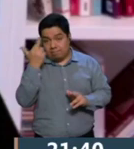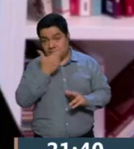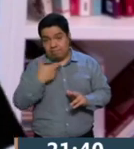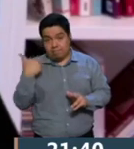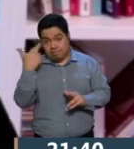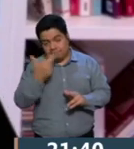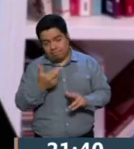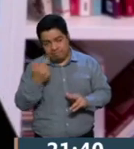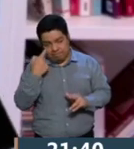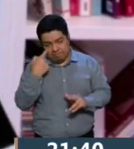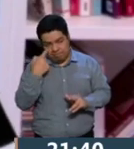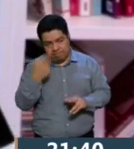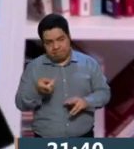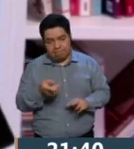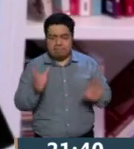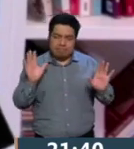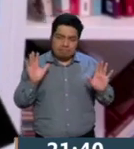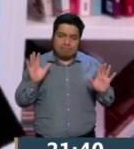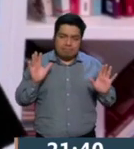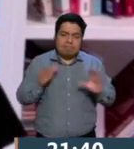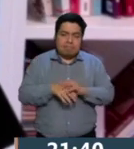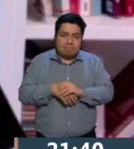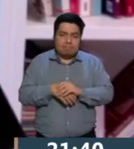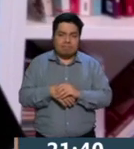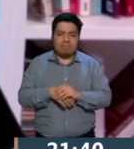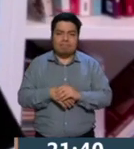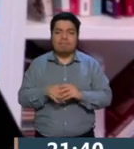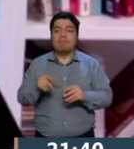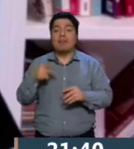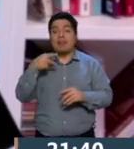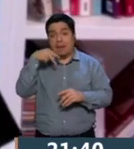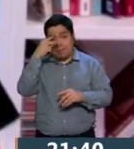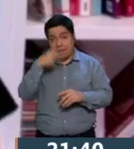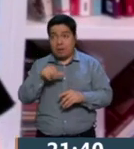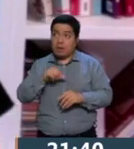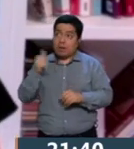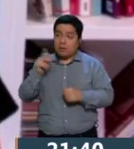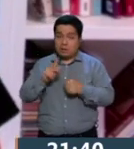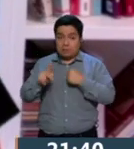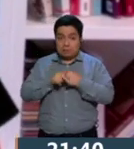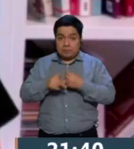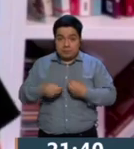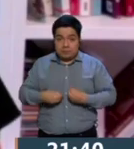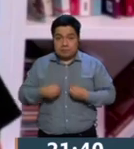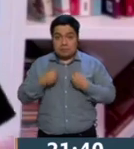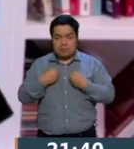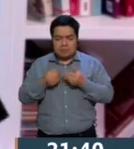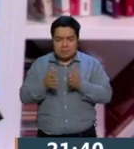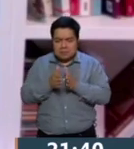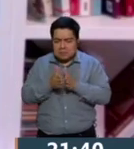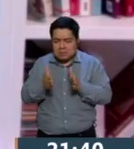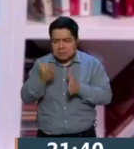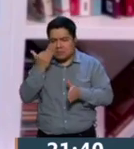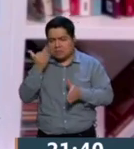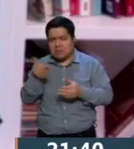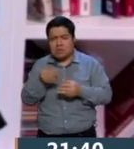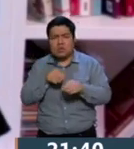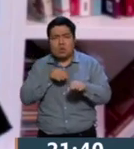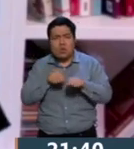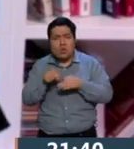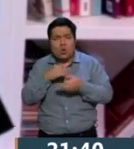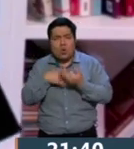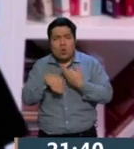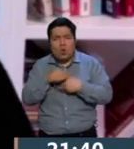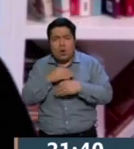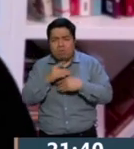con esto, pero bueno, el asunto es que en el caso de los mexicanos en el extranjero, en un corto tiempo tienen que hacer todo el trámite que